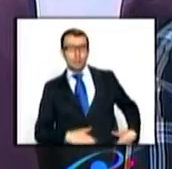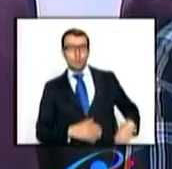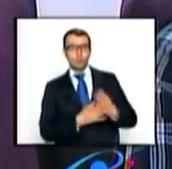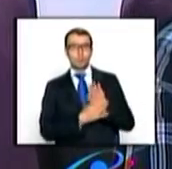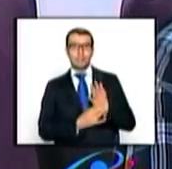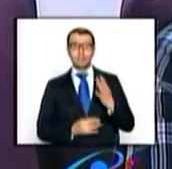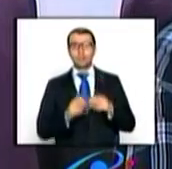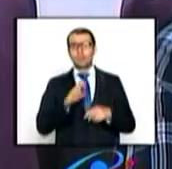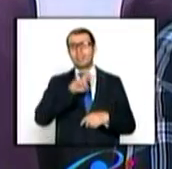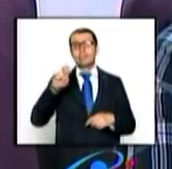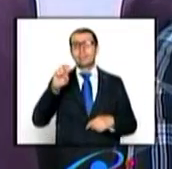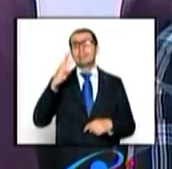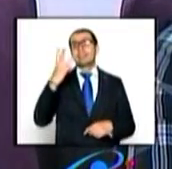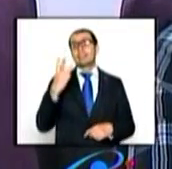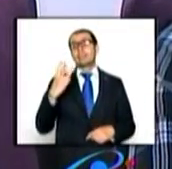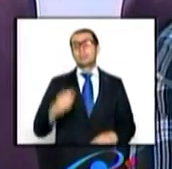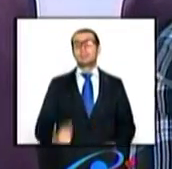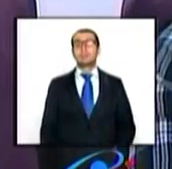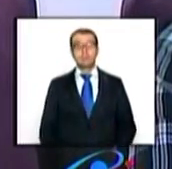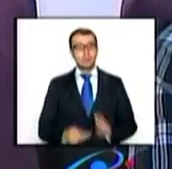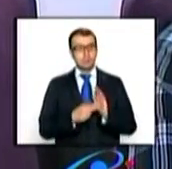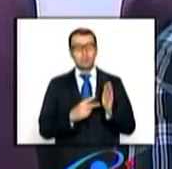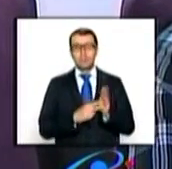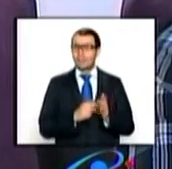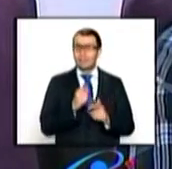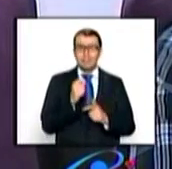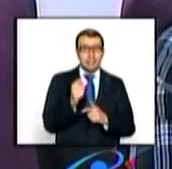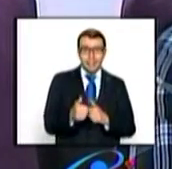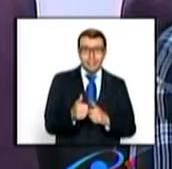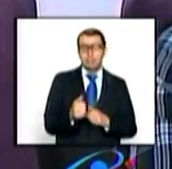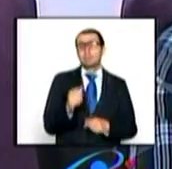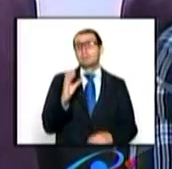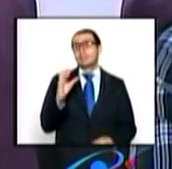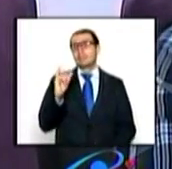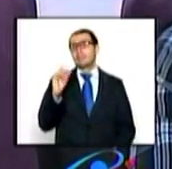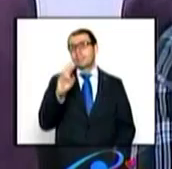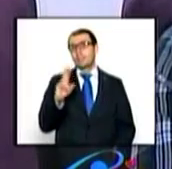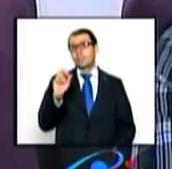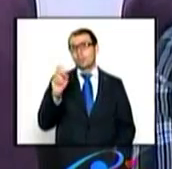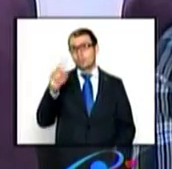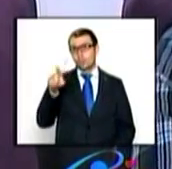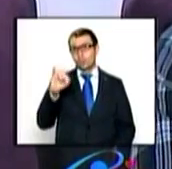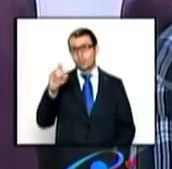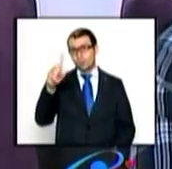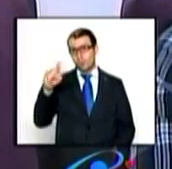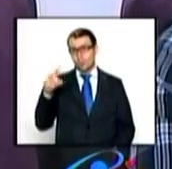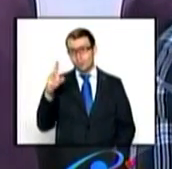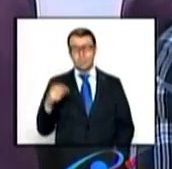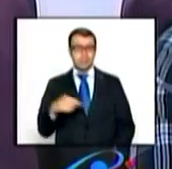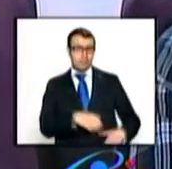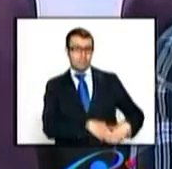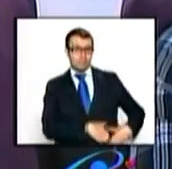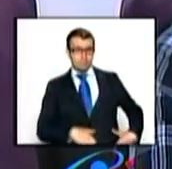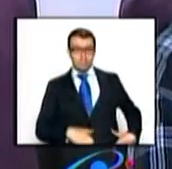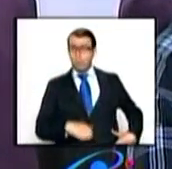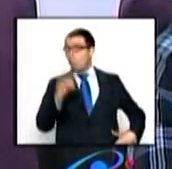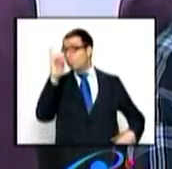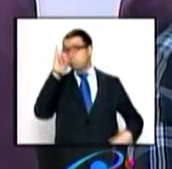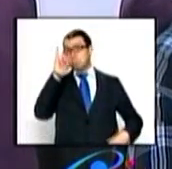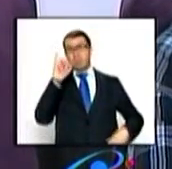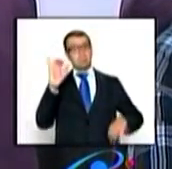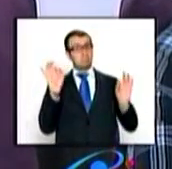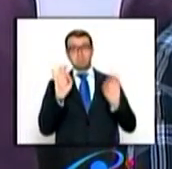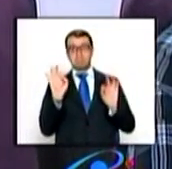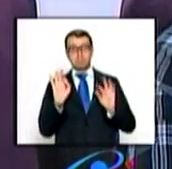graso nivel 3 es prácticamente un paso previo a tener una cirrosis hepática de tipo no alcohólico. Es decir, mi paciente